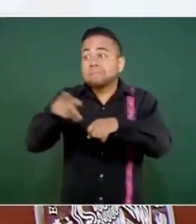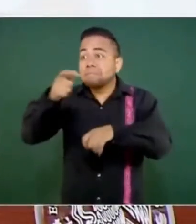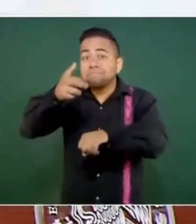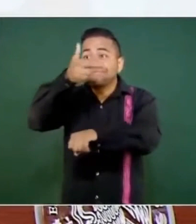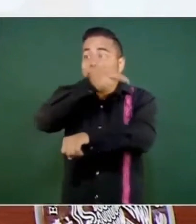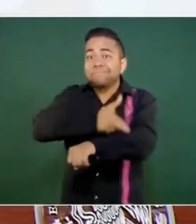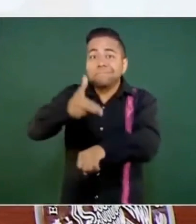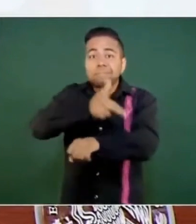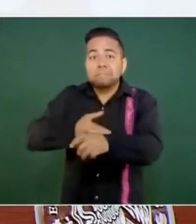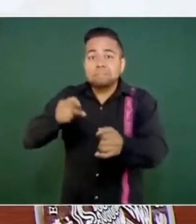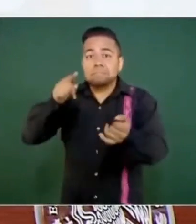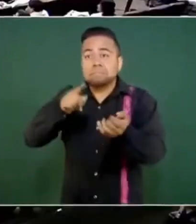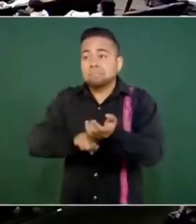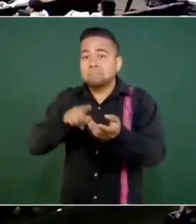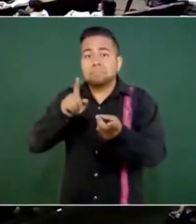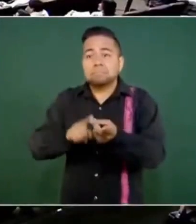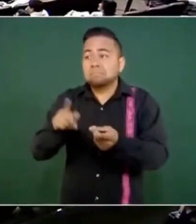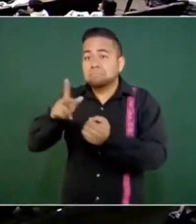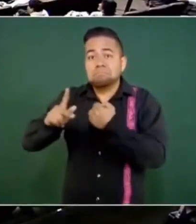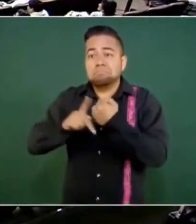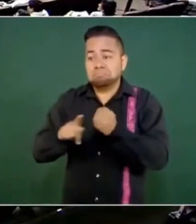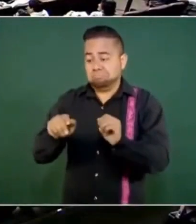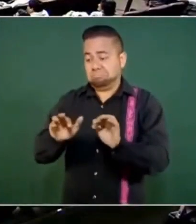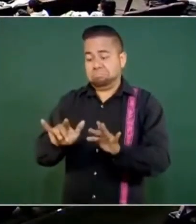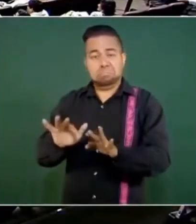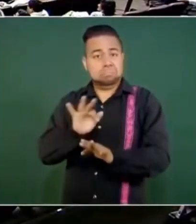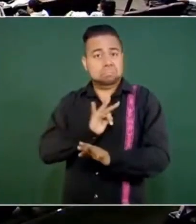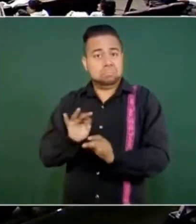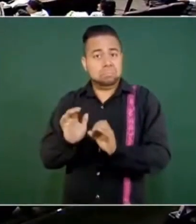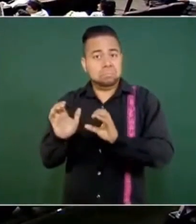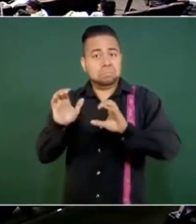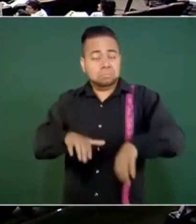desde sus lugares de origen.